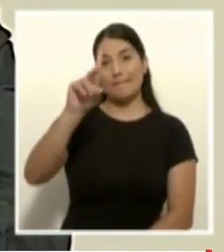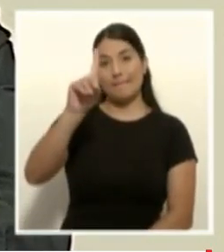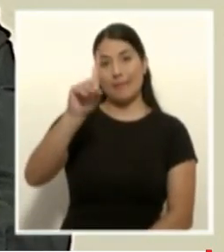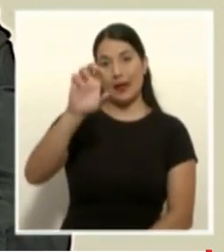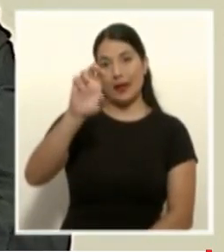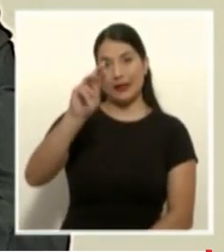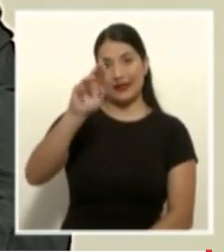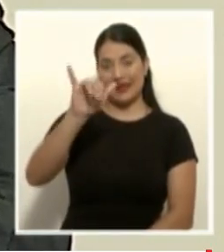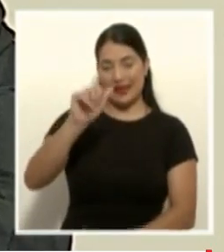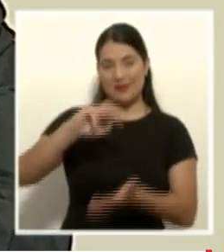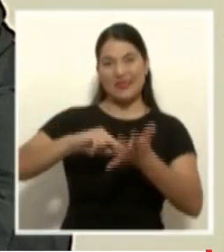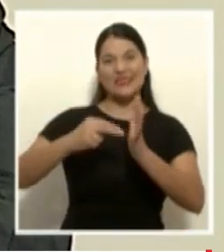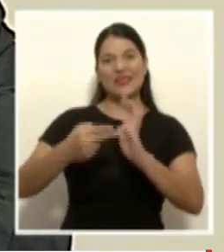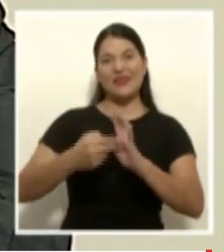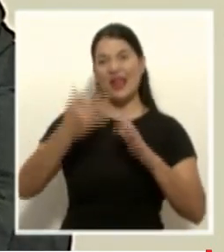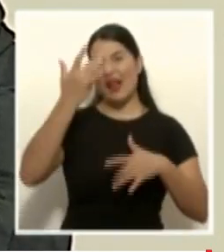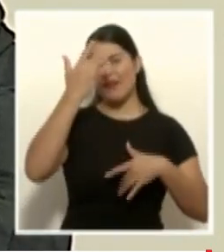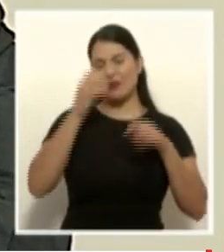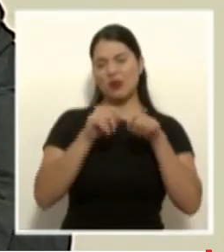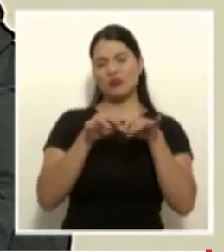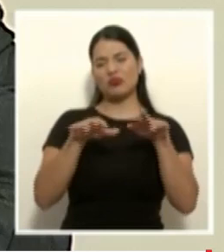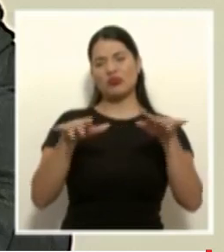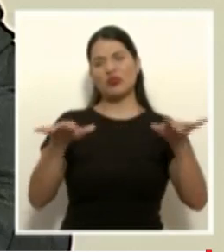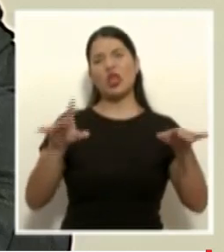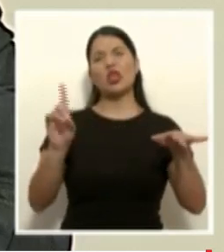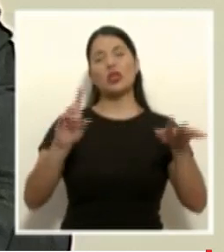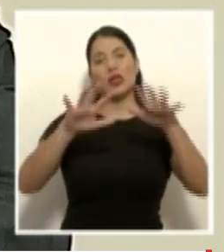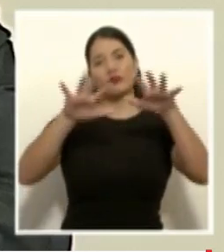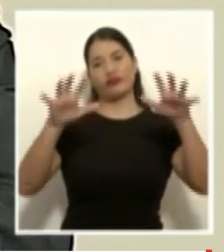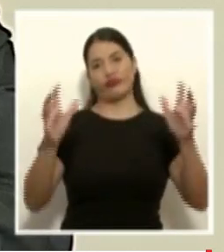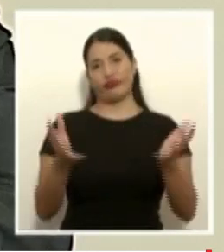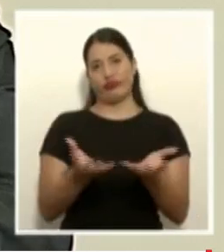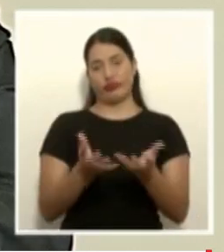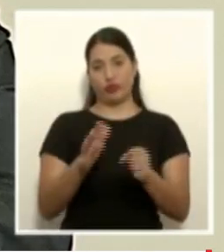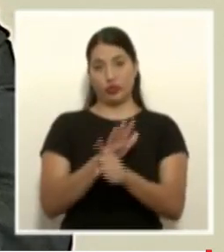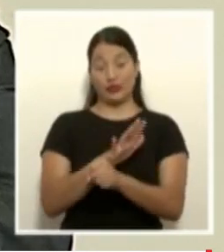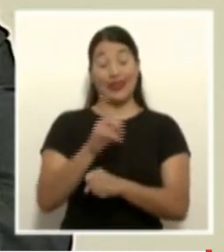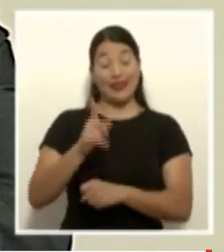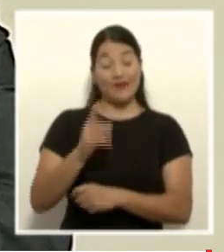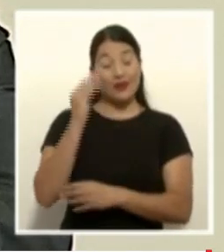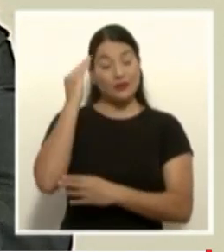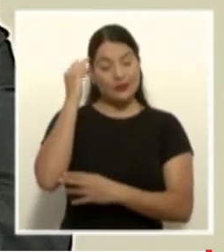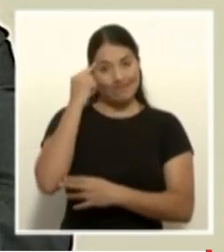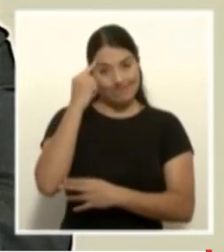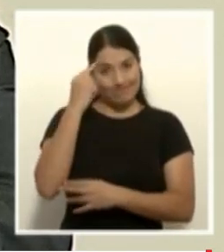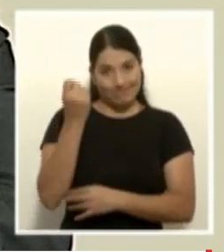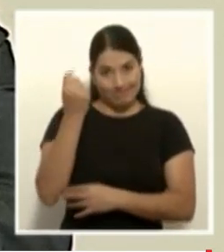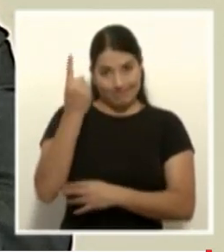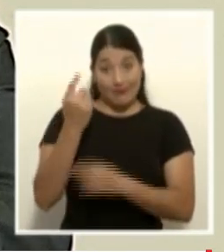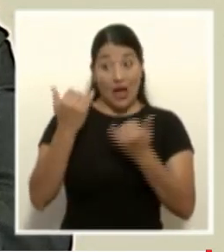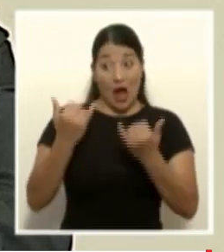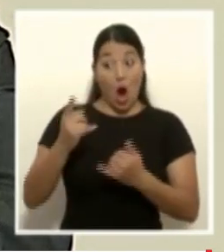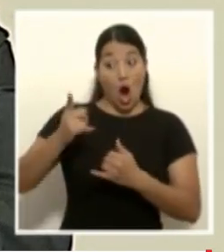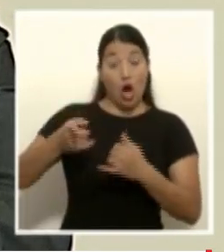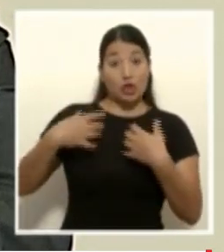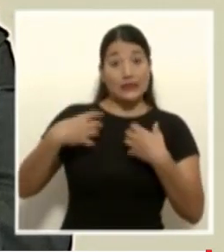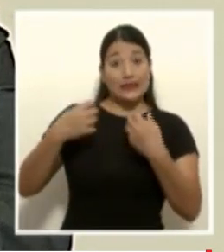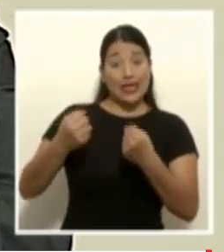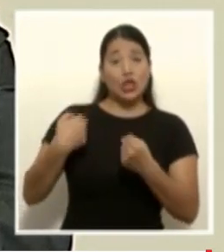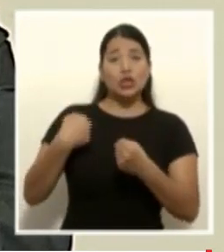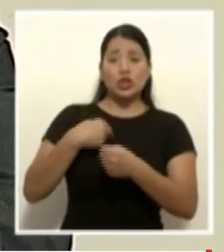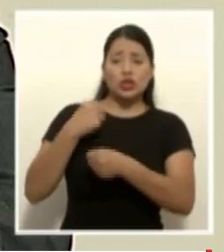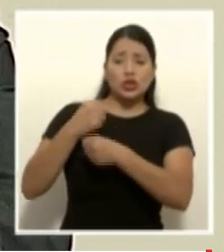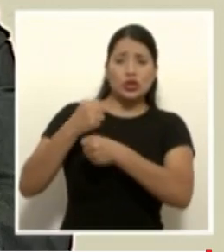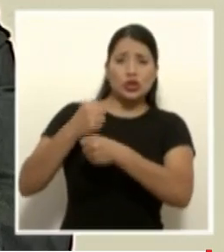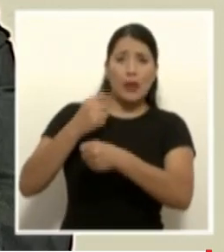epidemia global y que tenemos que tratar de ser muy conscientes en eso. La orden sanitaria, pues estamos trabajando para que llegue lo más pronto posible,